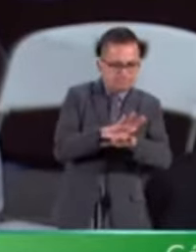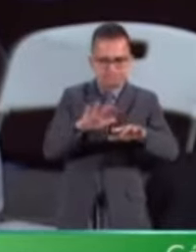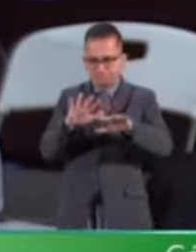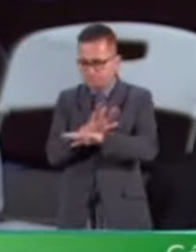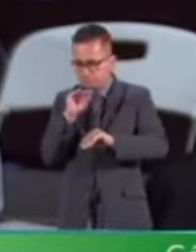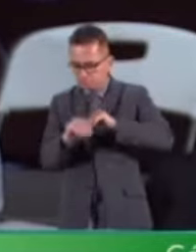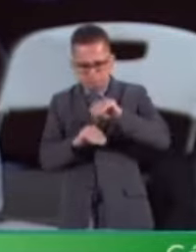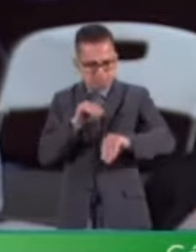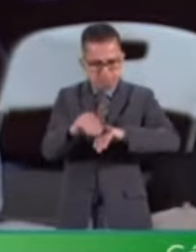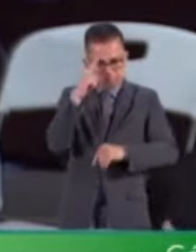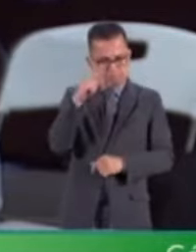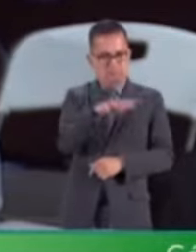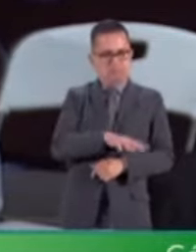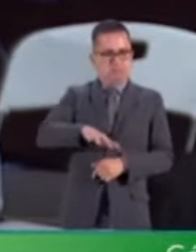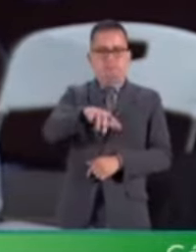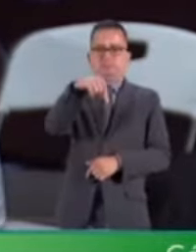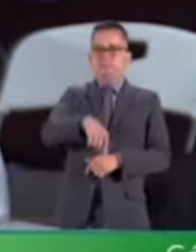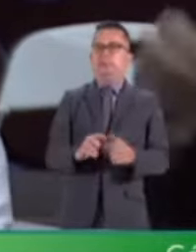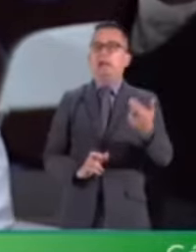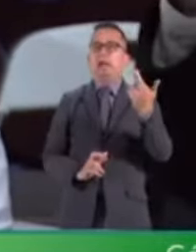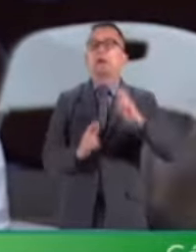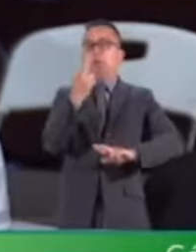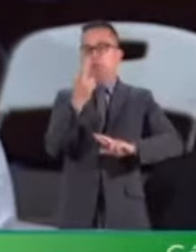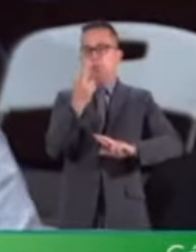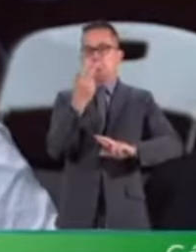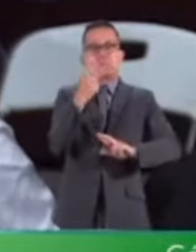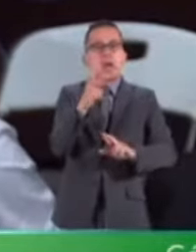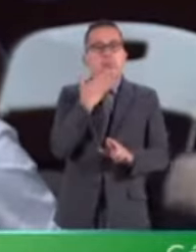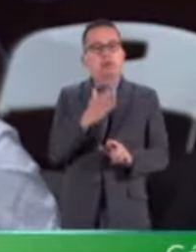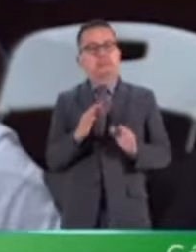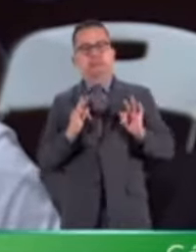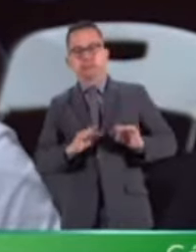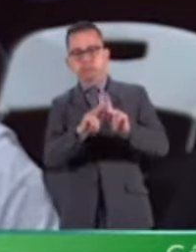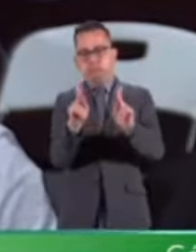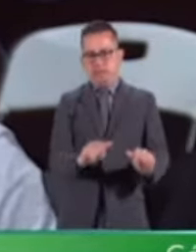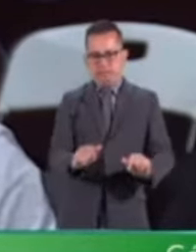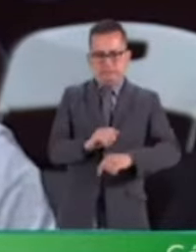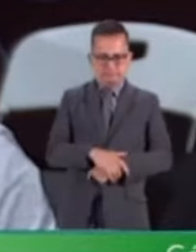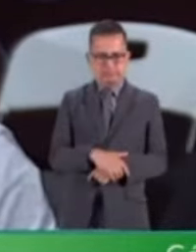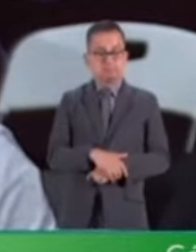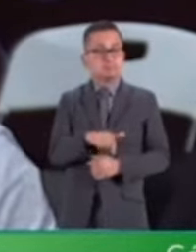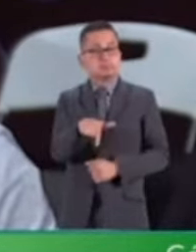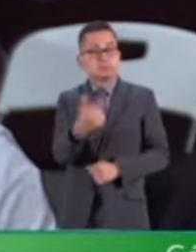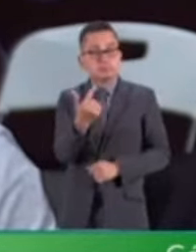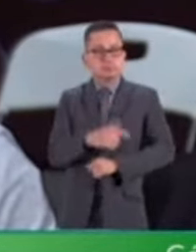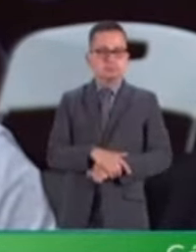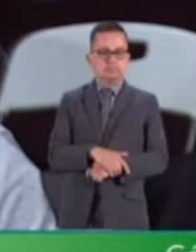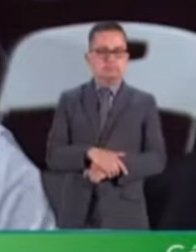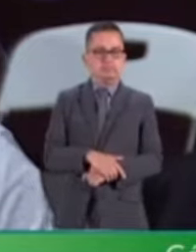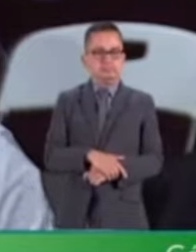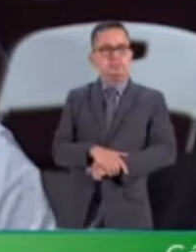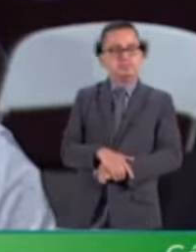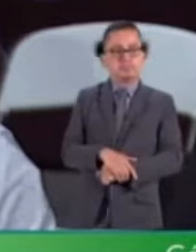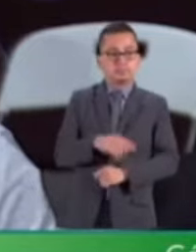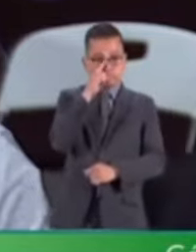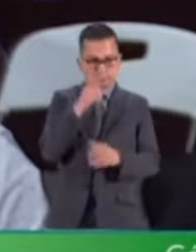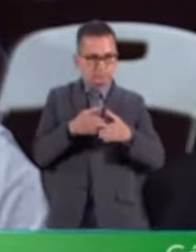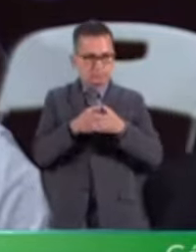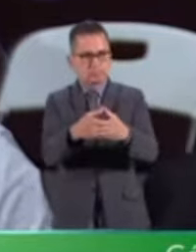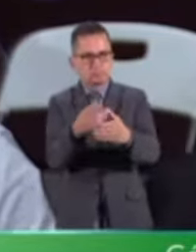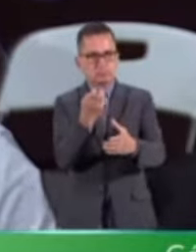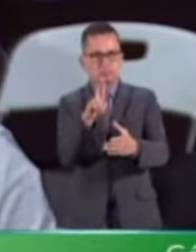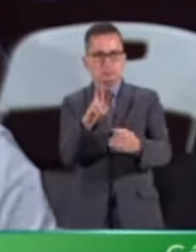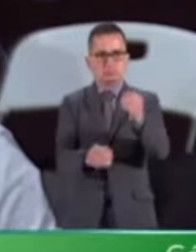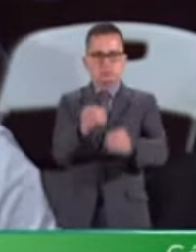una revolución pacífica. Doceava, democratizar y respetar la autonomía del